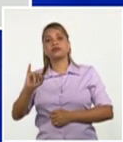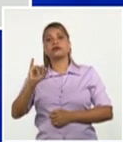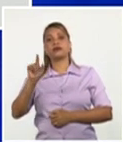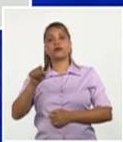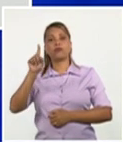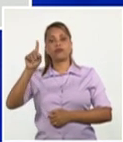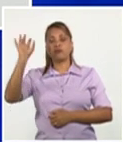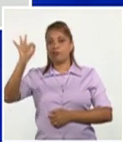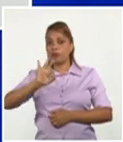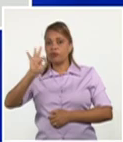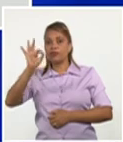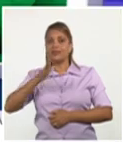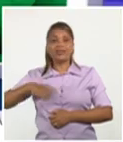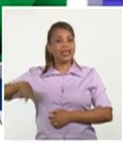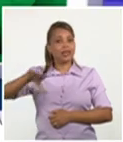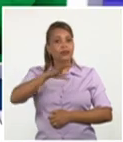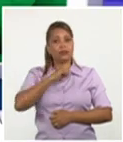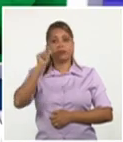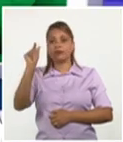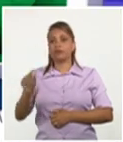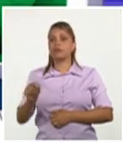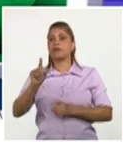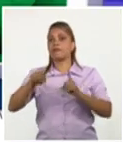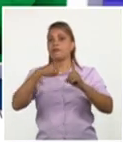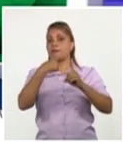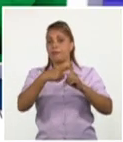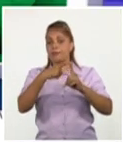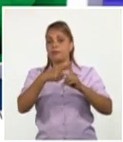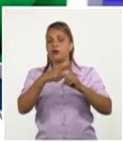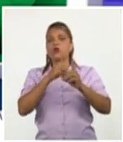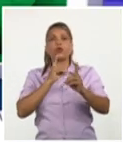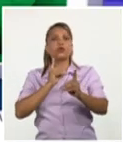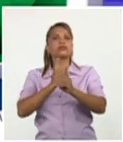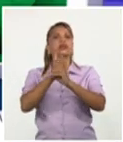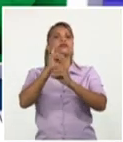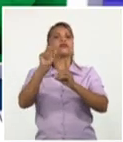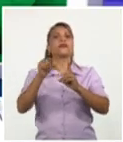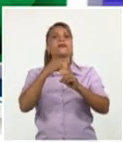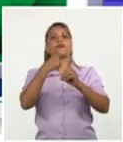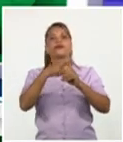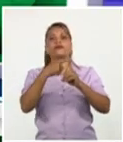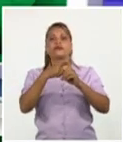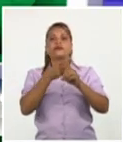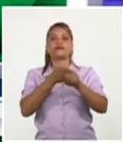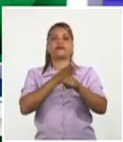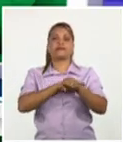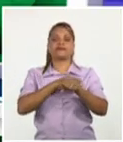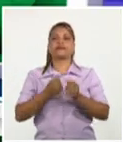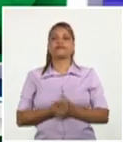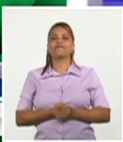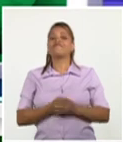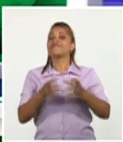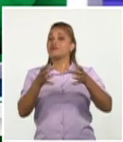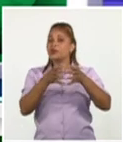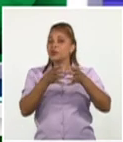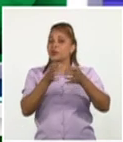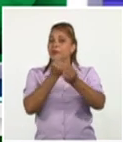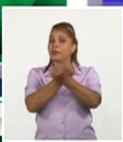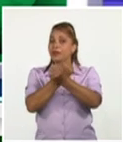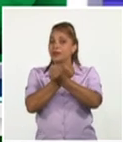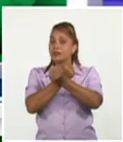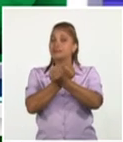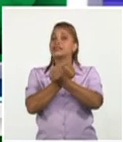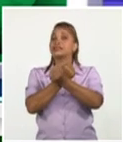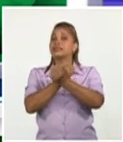96,1% de todos los casos diagnosticados, contactos de casos confirmados. Grupo de riesgo de mayor